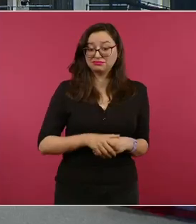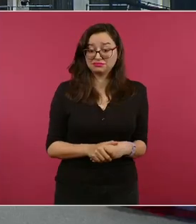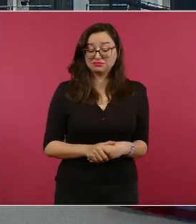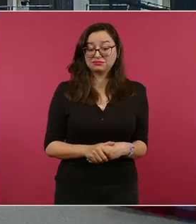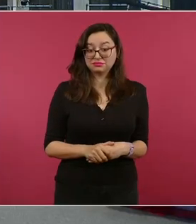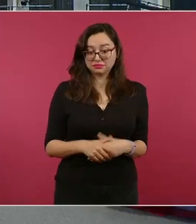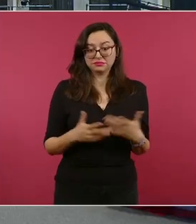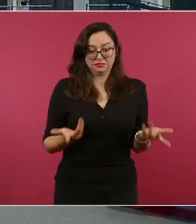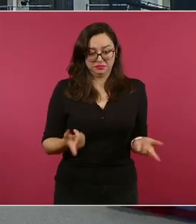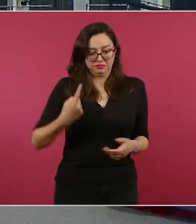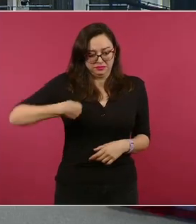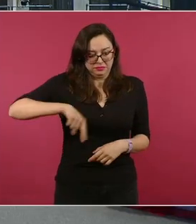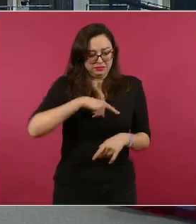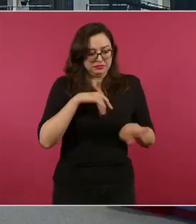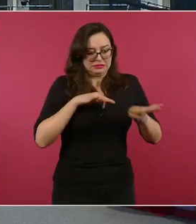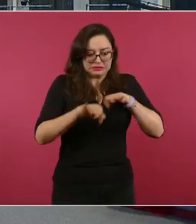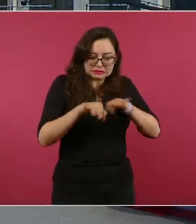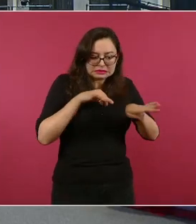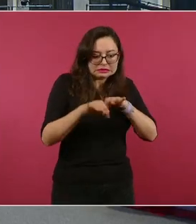acueducto